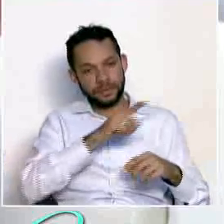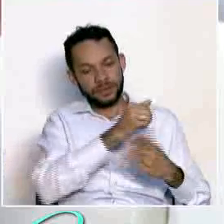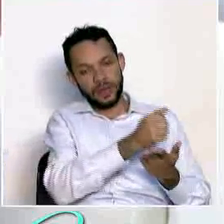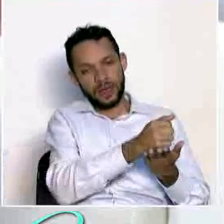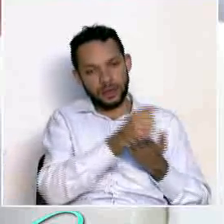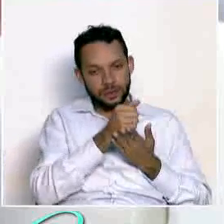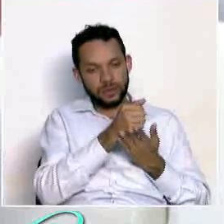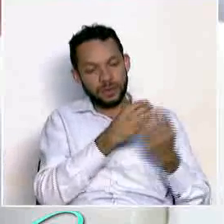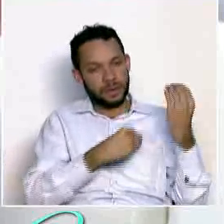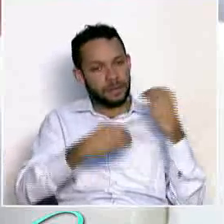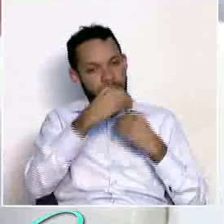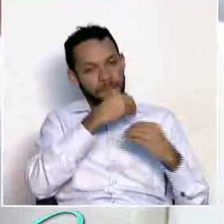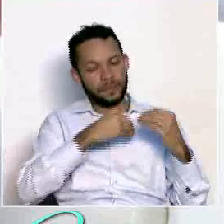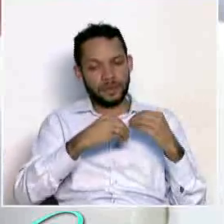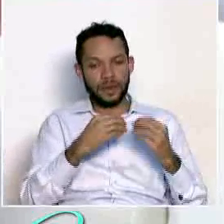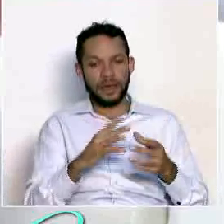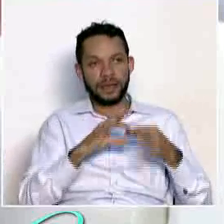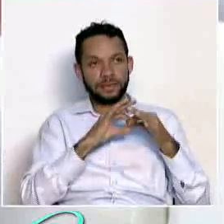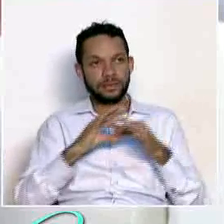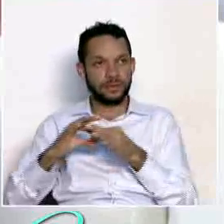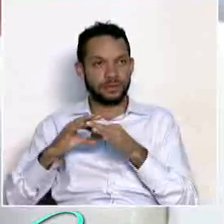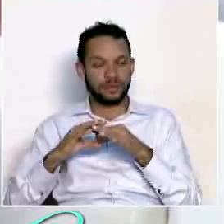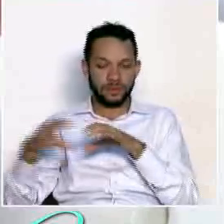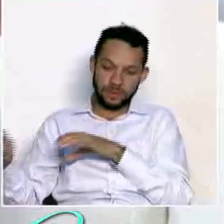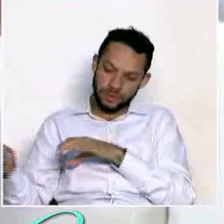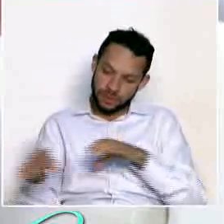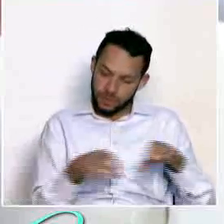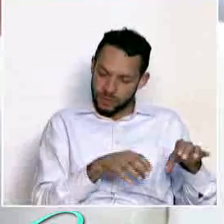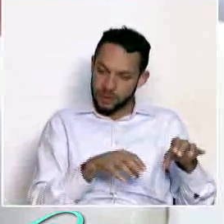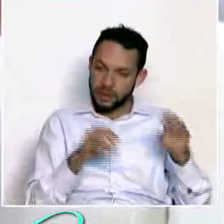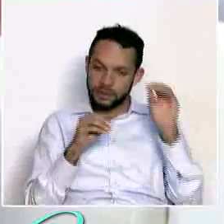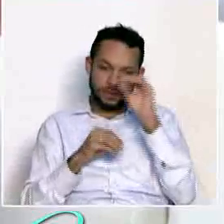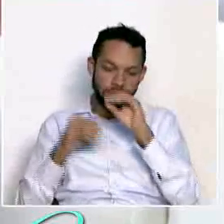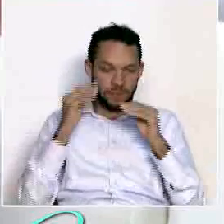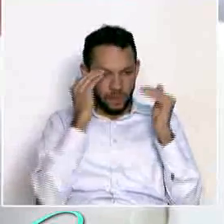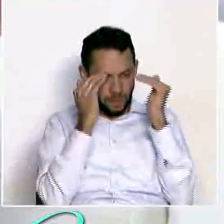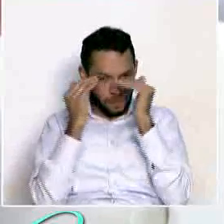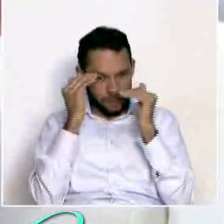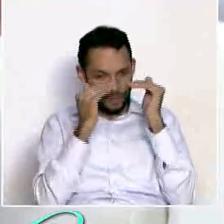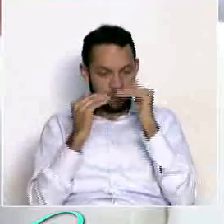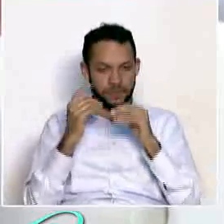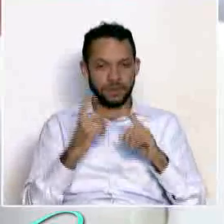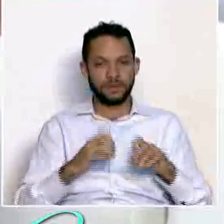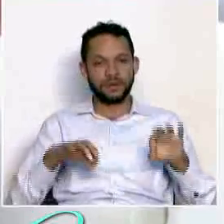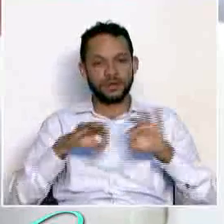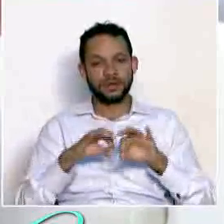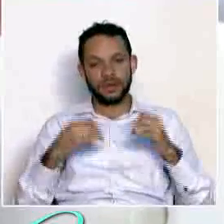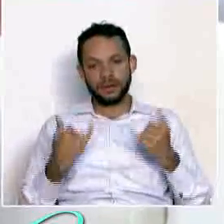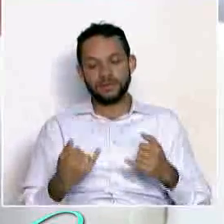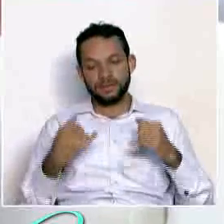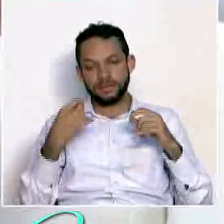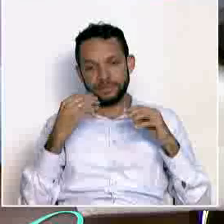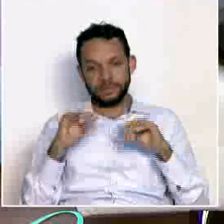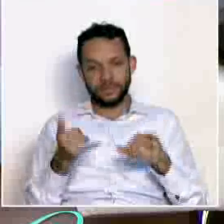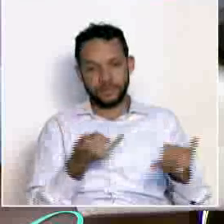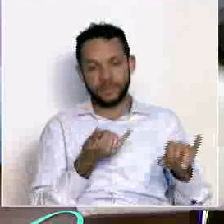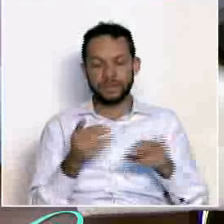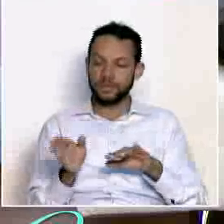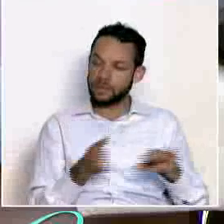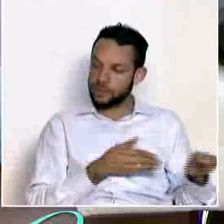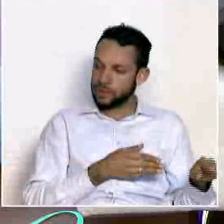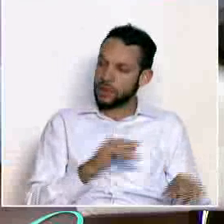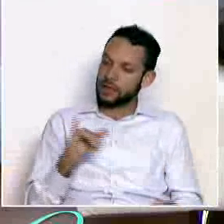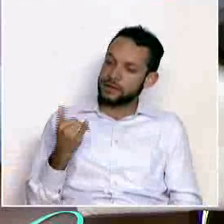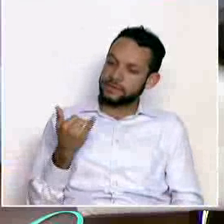de decir cualquier cosa acerca de este procedimiento, conocerlo, y en esta ocasión pues vamos a someternos a esto. Además,